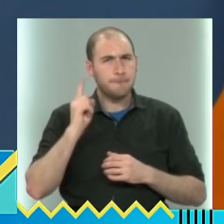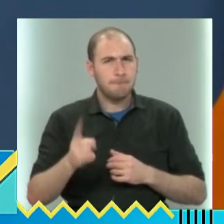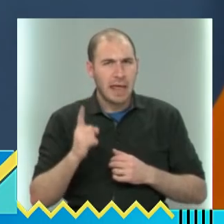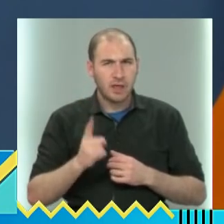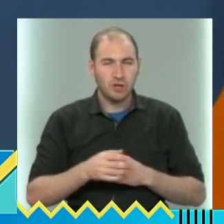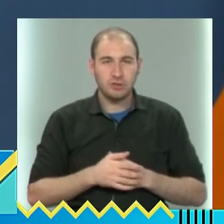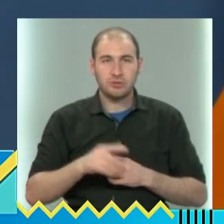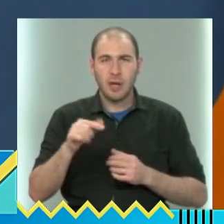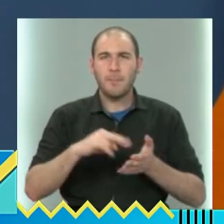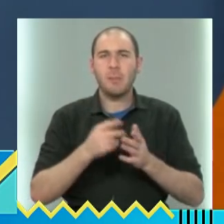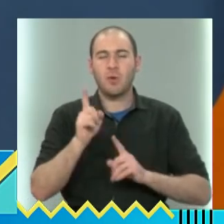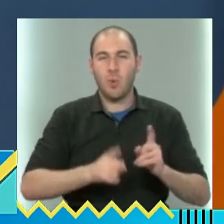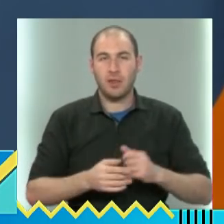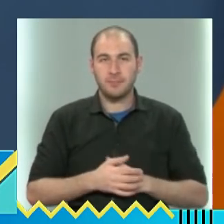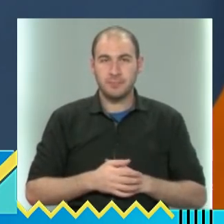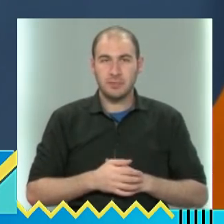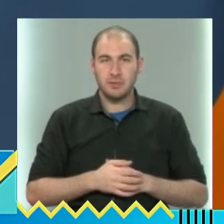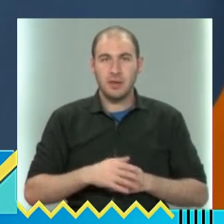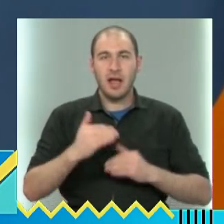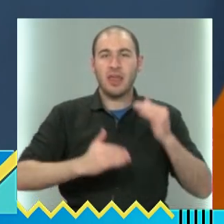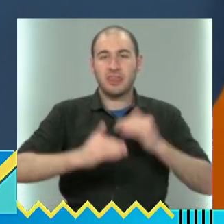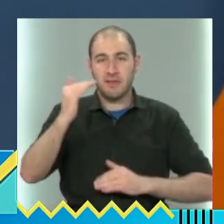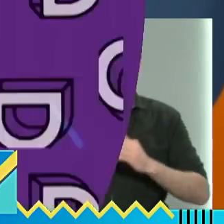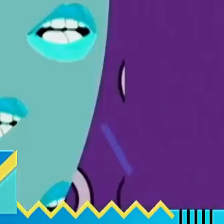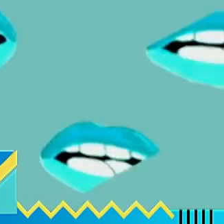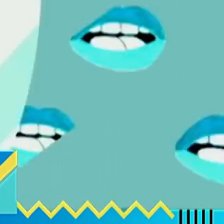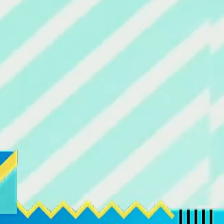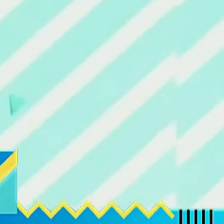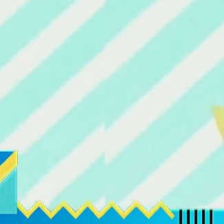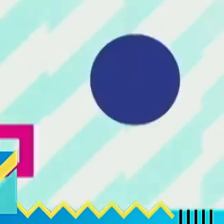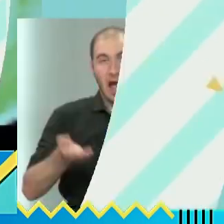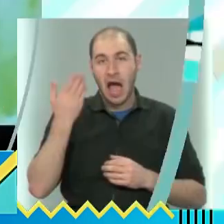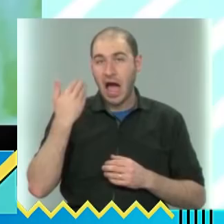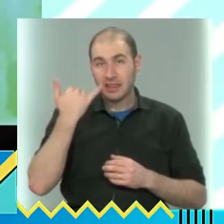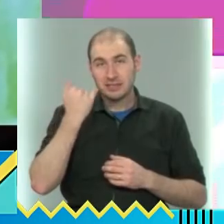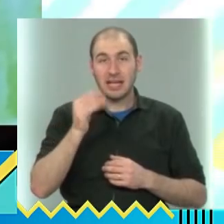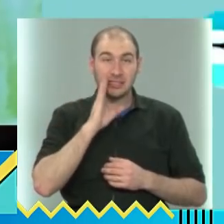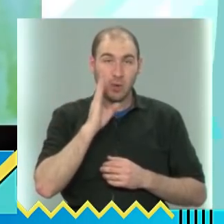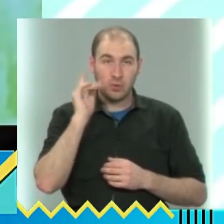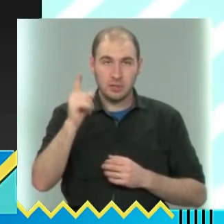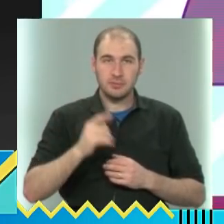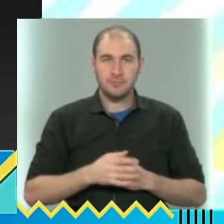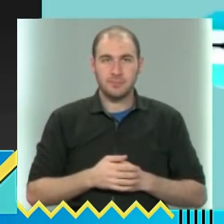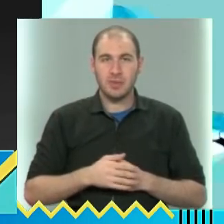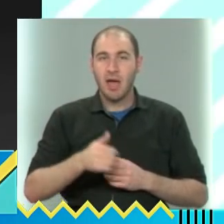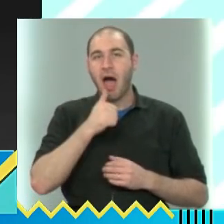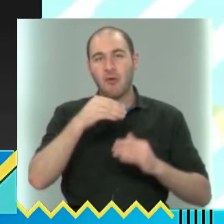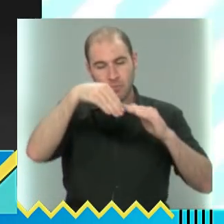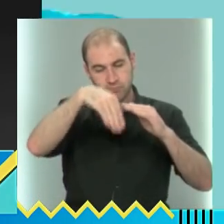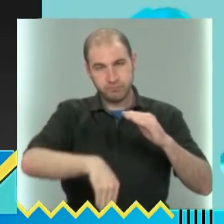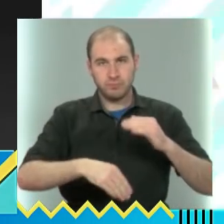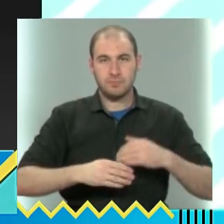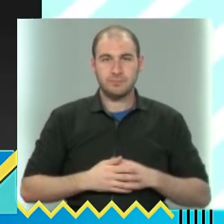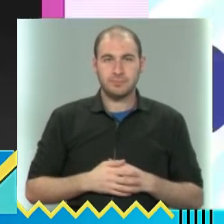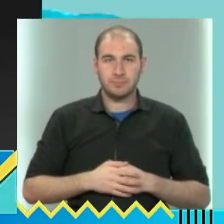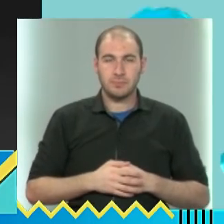serios riesgos de verse afectado en diverso grado, como de hecho ya ha ocurrido en los Estados Unidos, es el agua subterránea, ¿no es